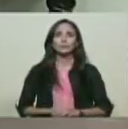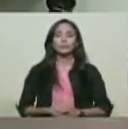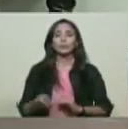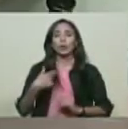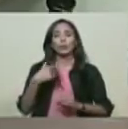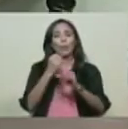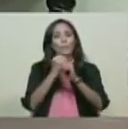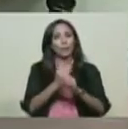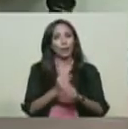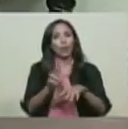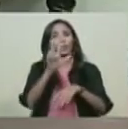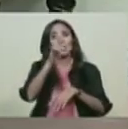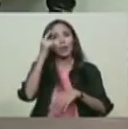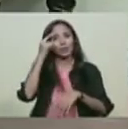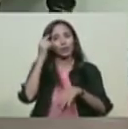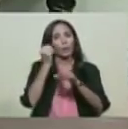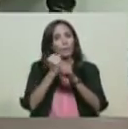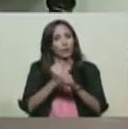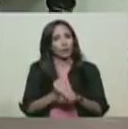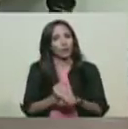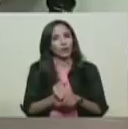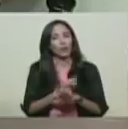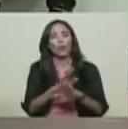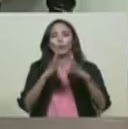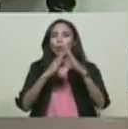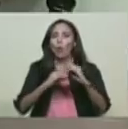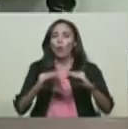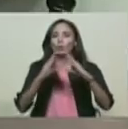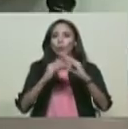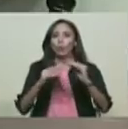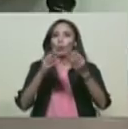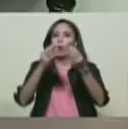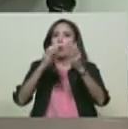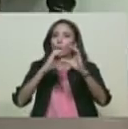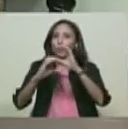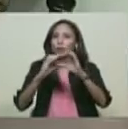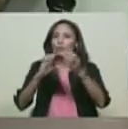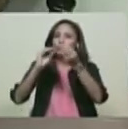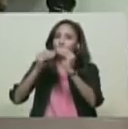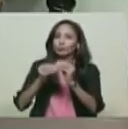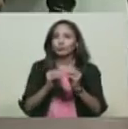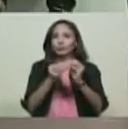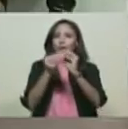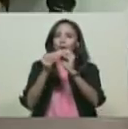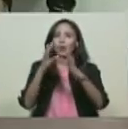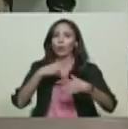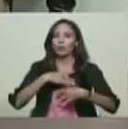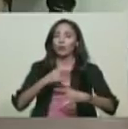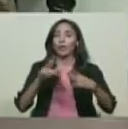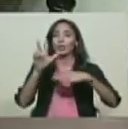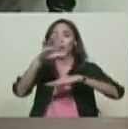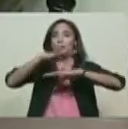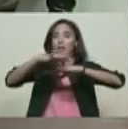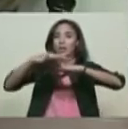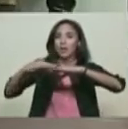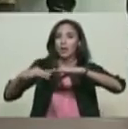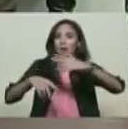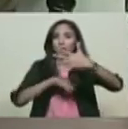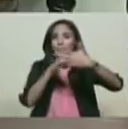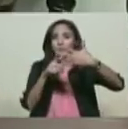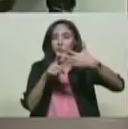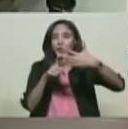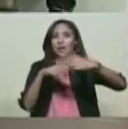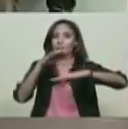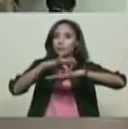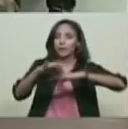72 horas las autoridades de estas tres islas tomen medidas